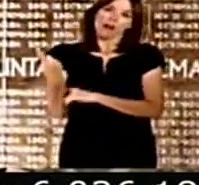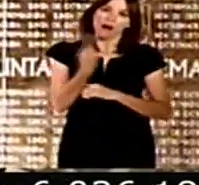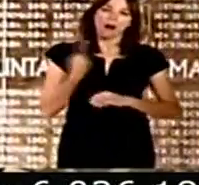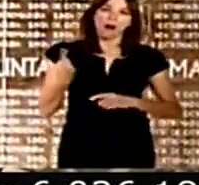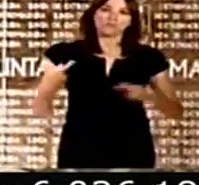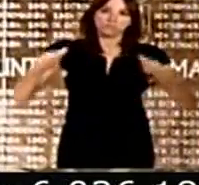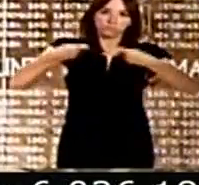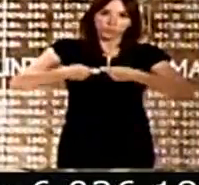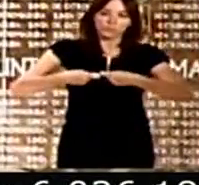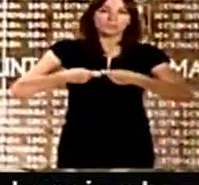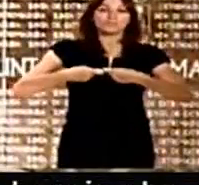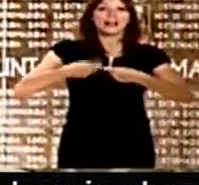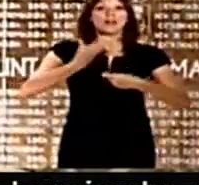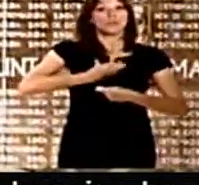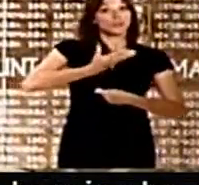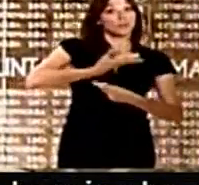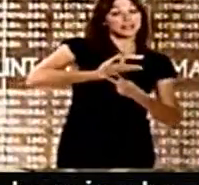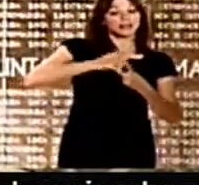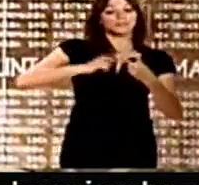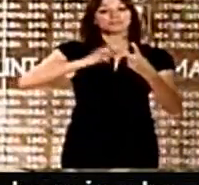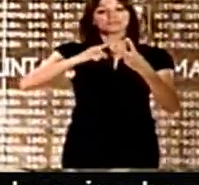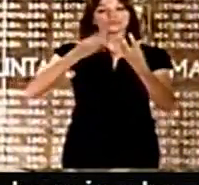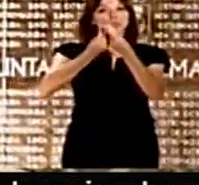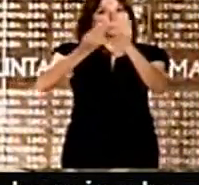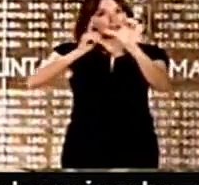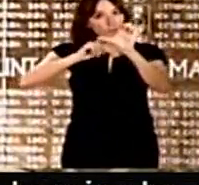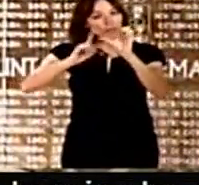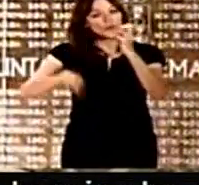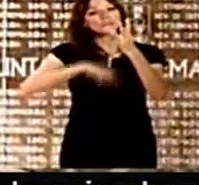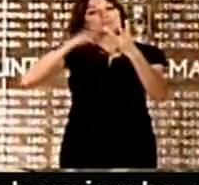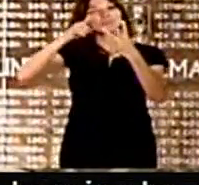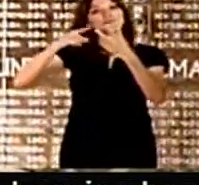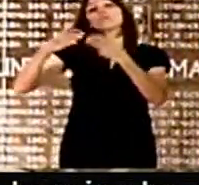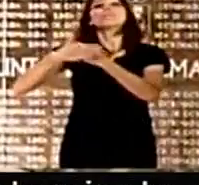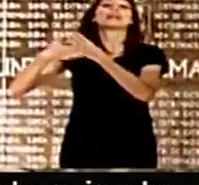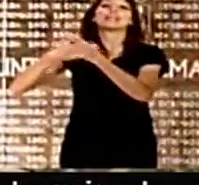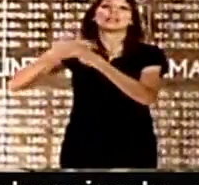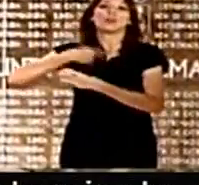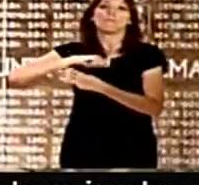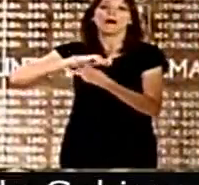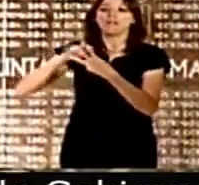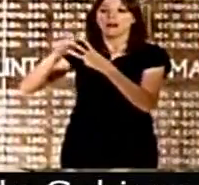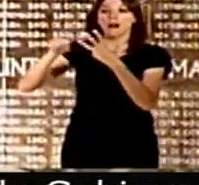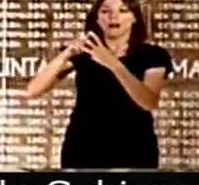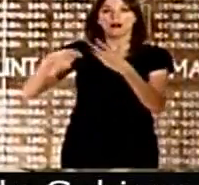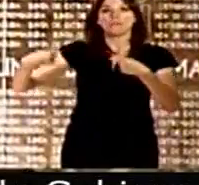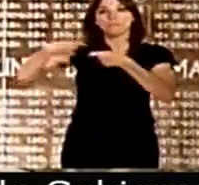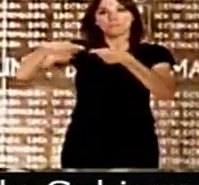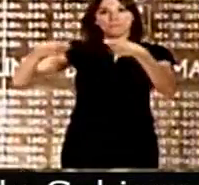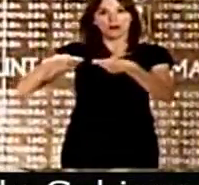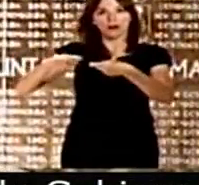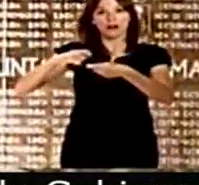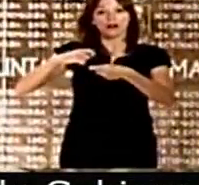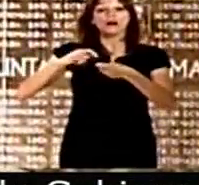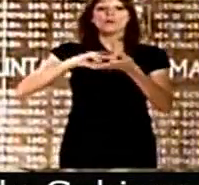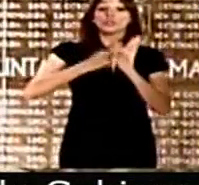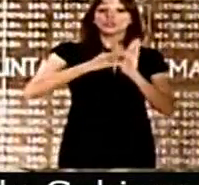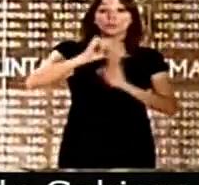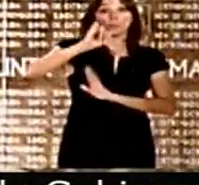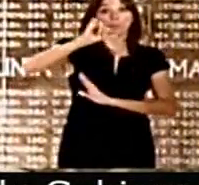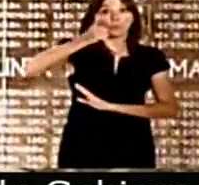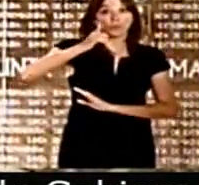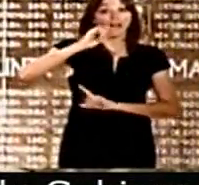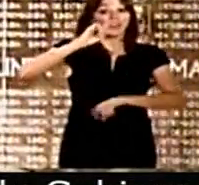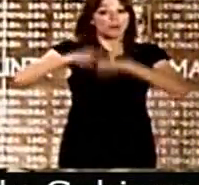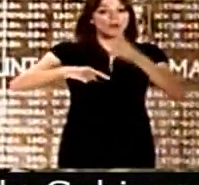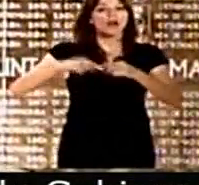Junta de Extremadura y el Ministerio del Gobierno de España. Las obras se licitarán una vez se ha aprobado el proyecto y la ejecución que